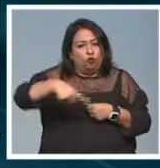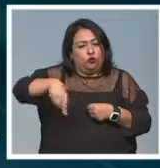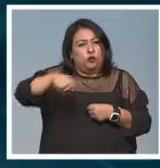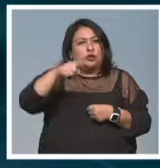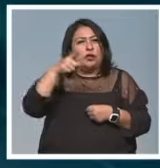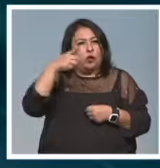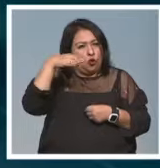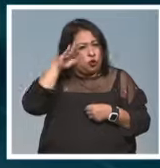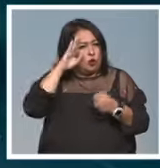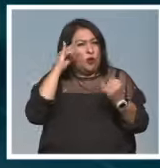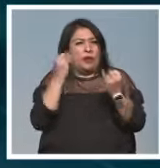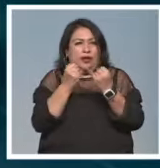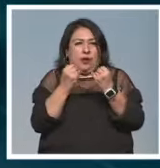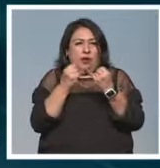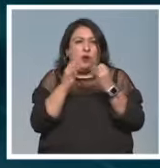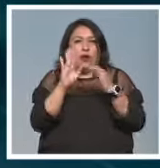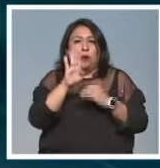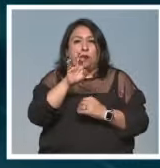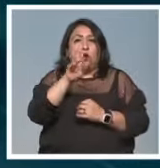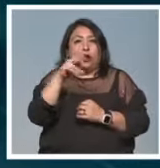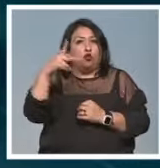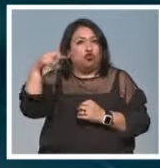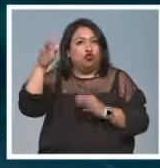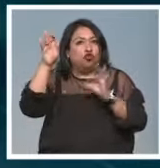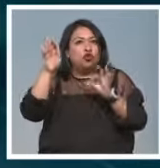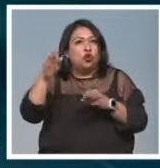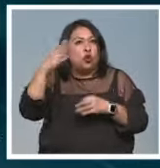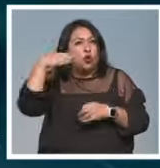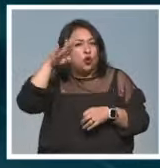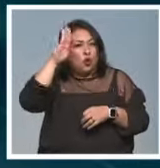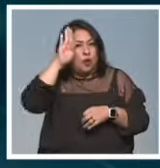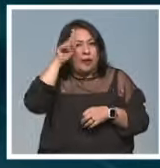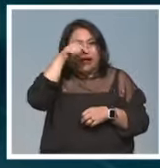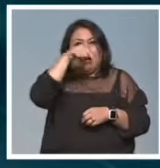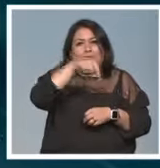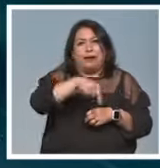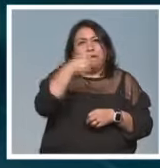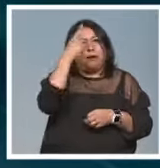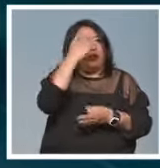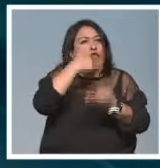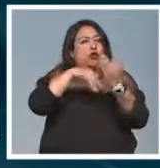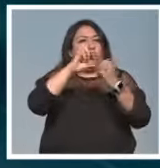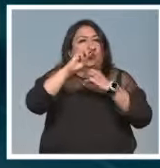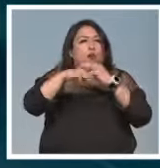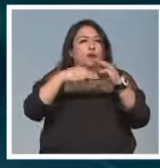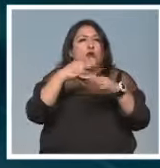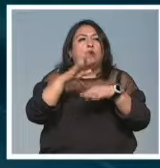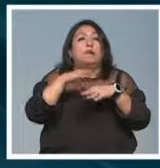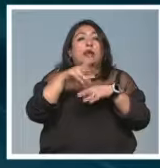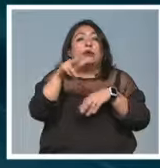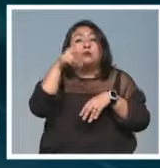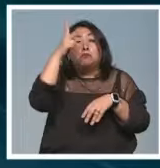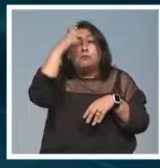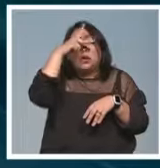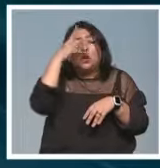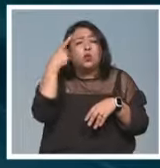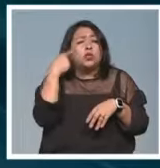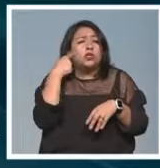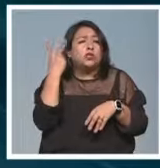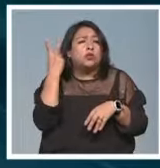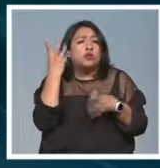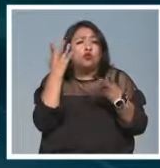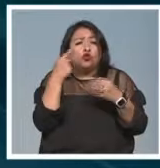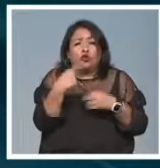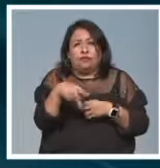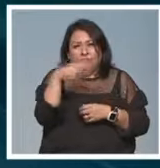y cubanos también, ¿no? Porque el bolero viene de Cuba, dicen, ¿no? Pero acá es para todo el mundo. Y sobre todo en Perú lo escuchamos muchísimo con